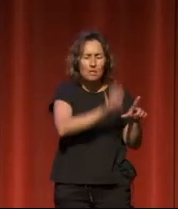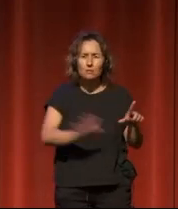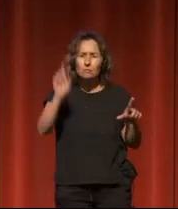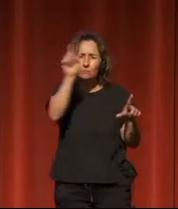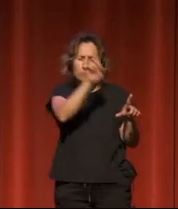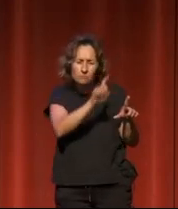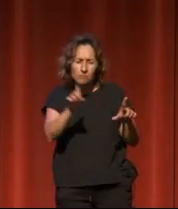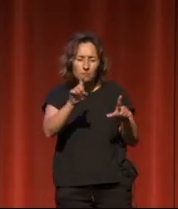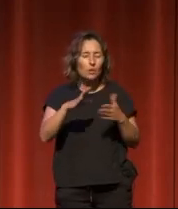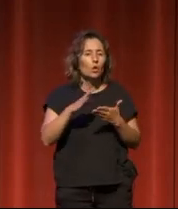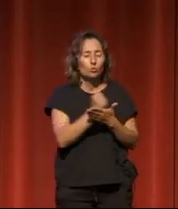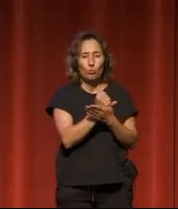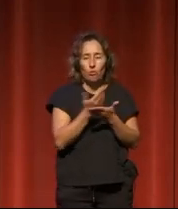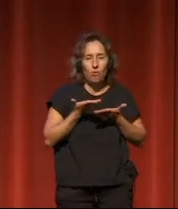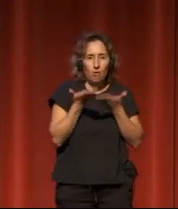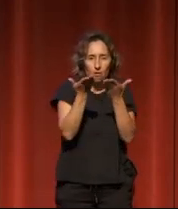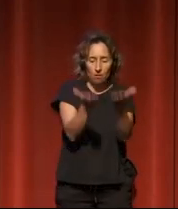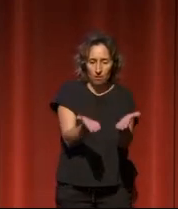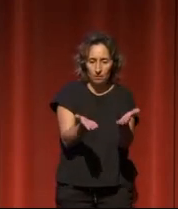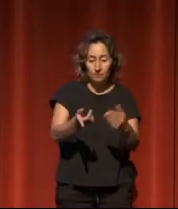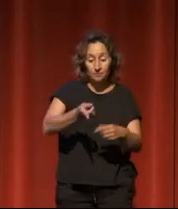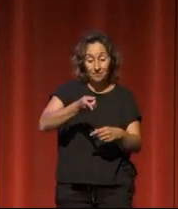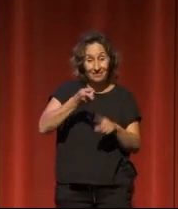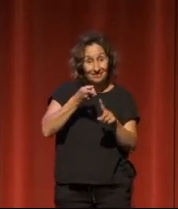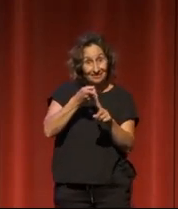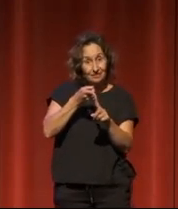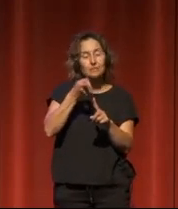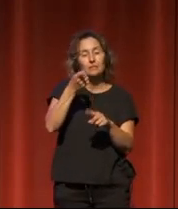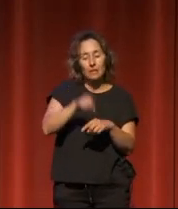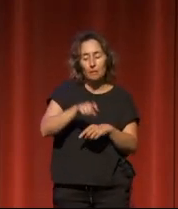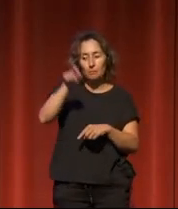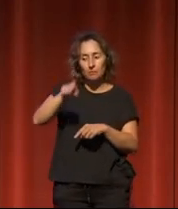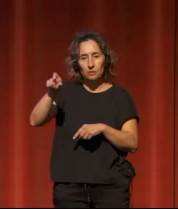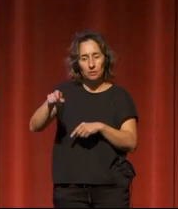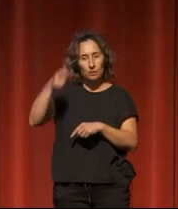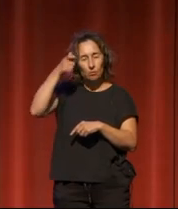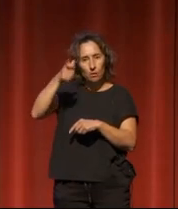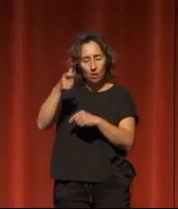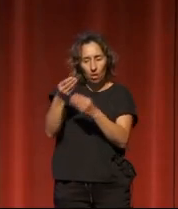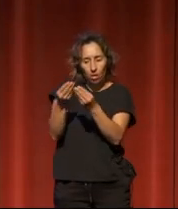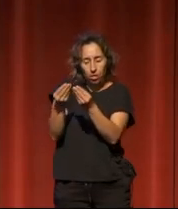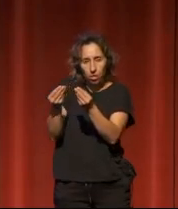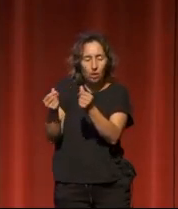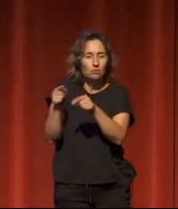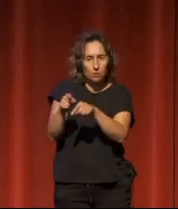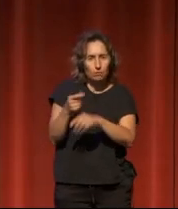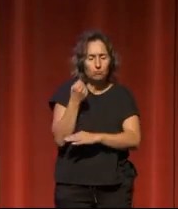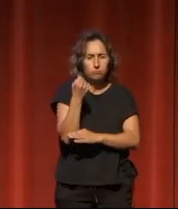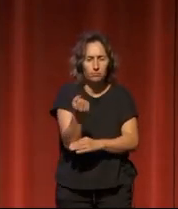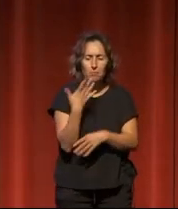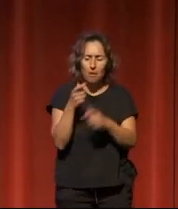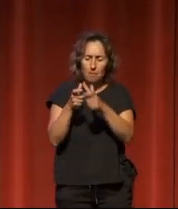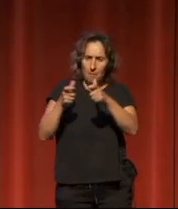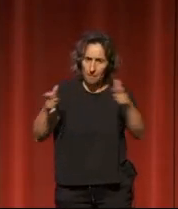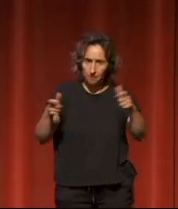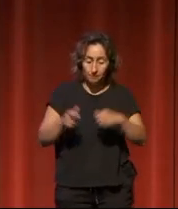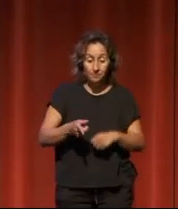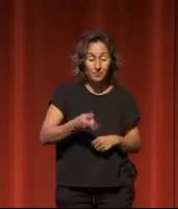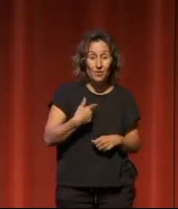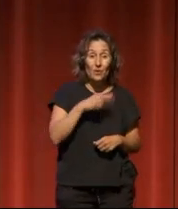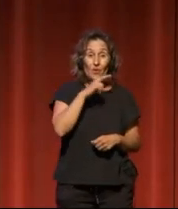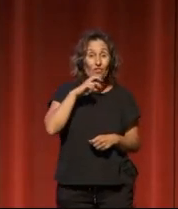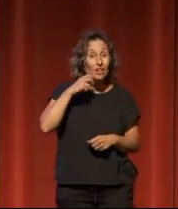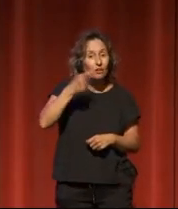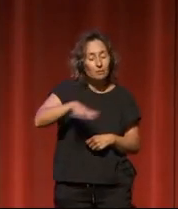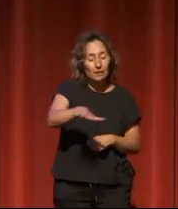forma parte también de esa estrategia de lucha contra la despoblación Seguiremos defendiendo el valor de las bibliotecas como espacios